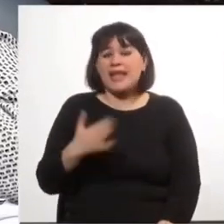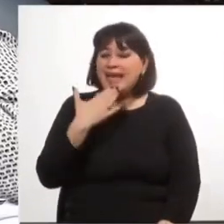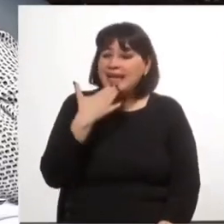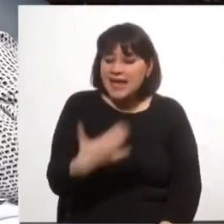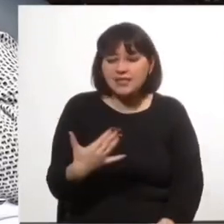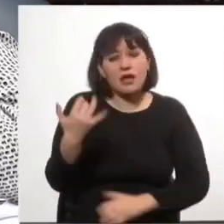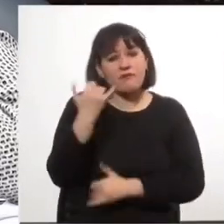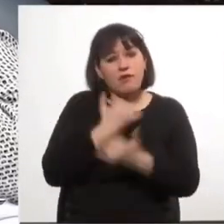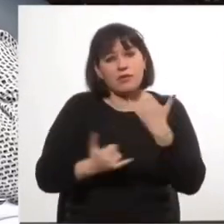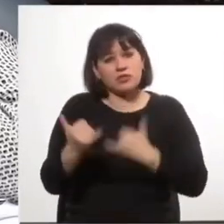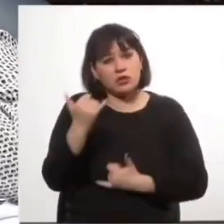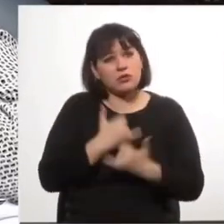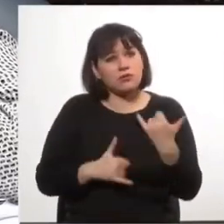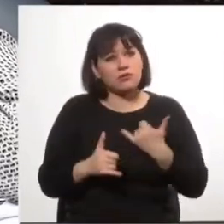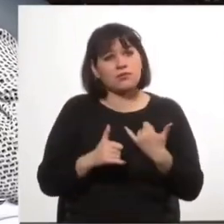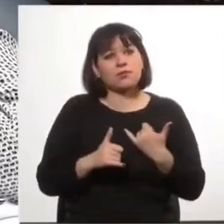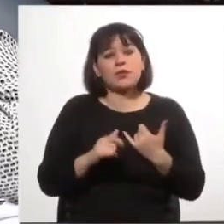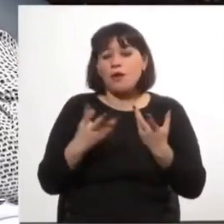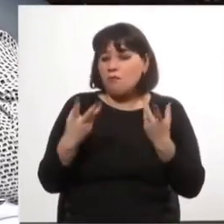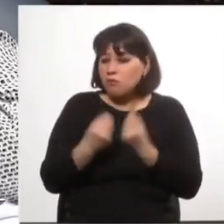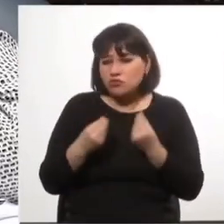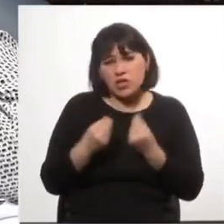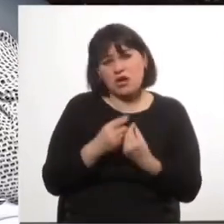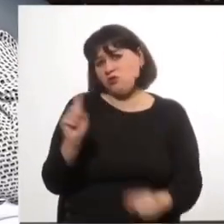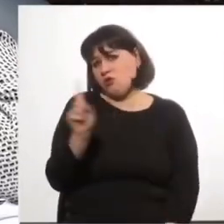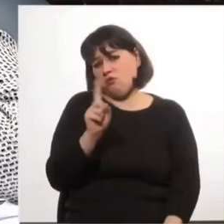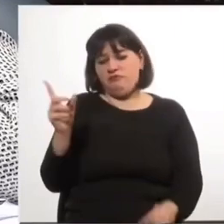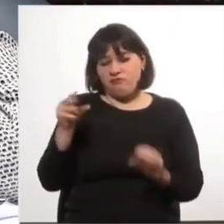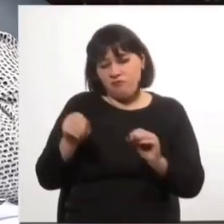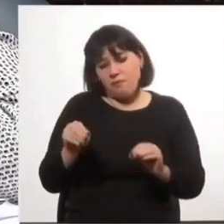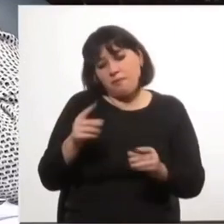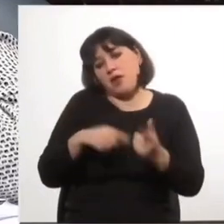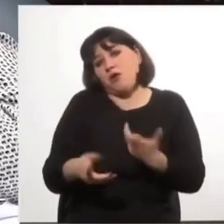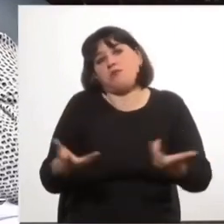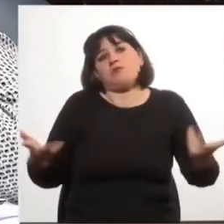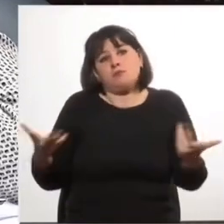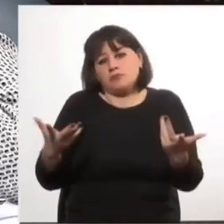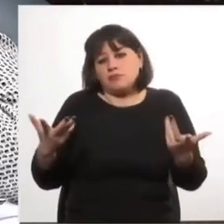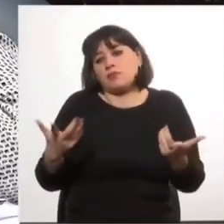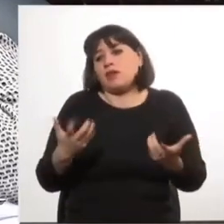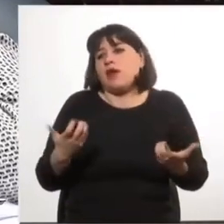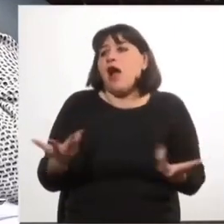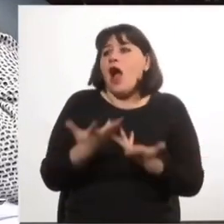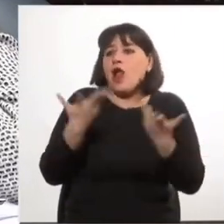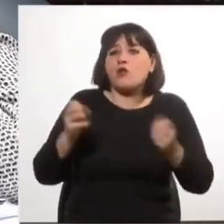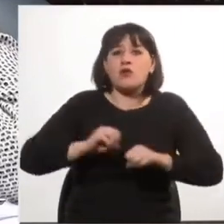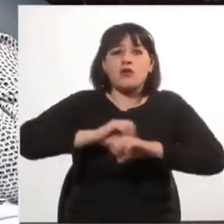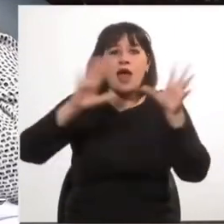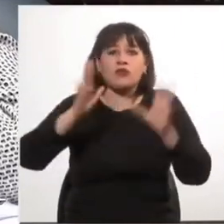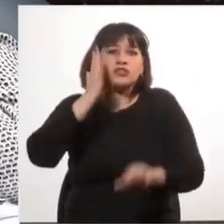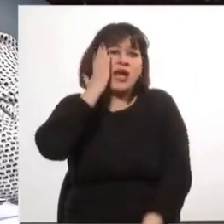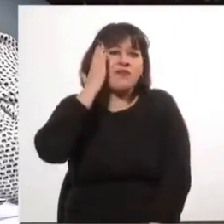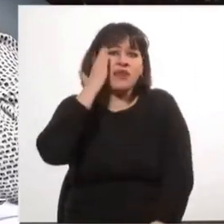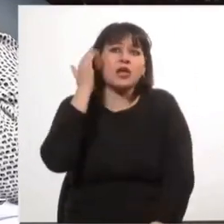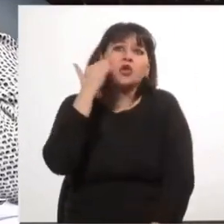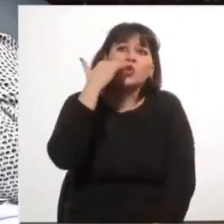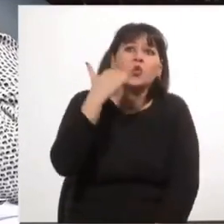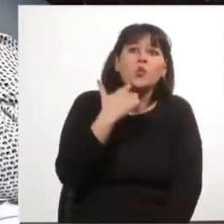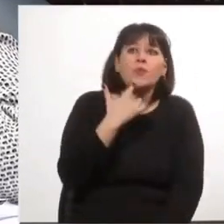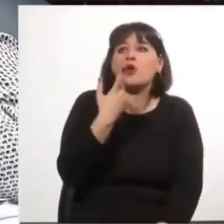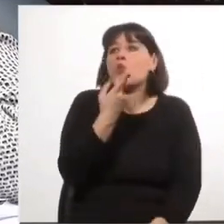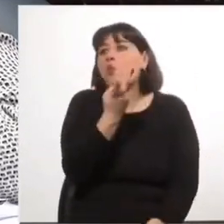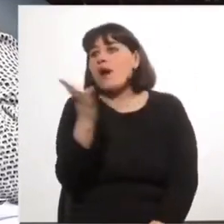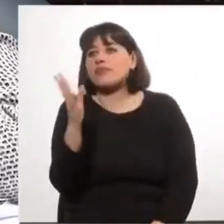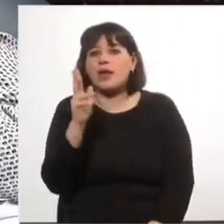Agradecemos la información, que si bien no es mucha, por lo menos acercamos la cifra y acercamos las